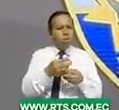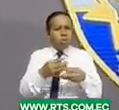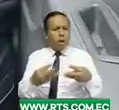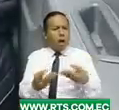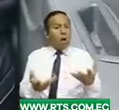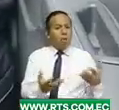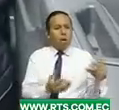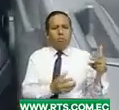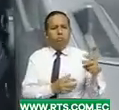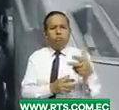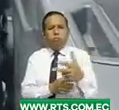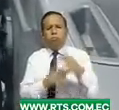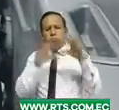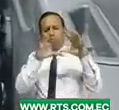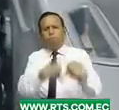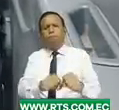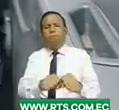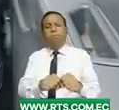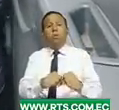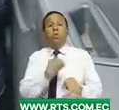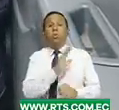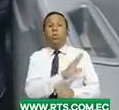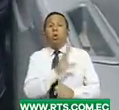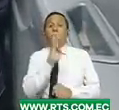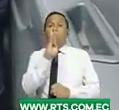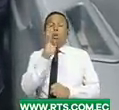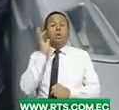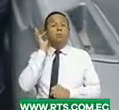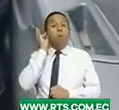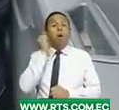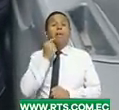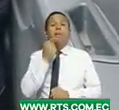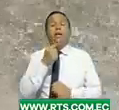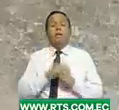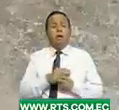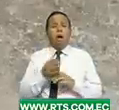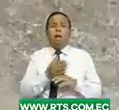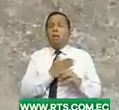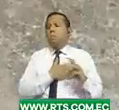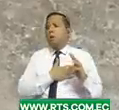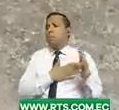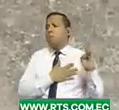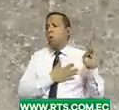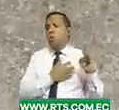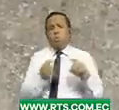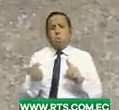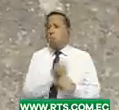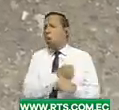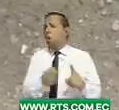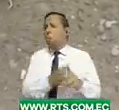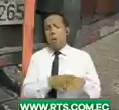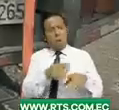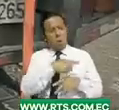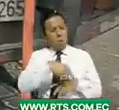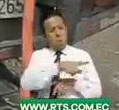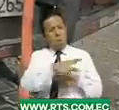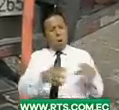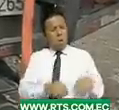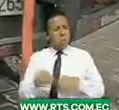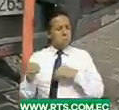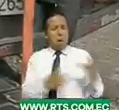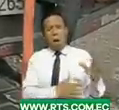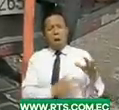del conductor afectado cuenta que lo habrían golpeado y arrojado a una guardarrayas. El camión se dirigía a Macas